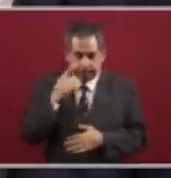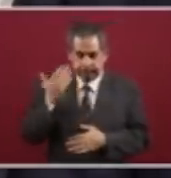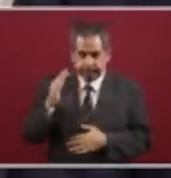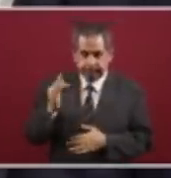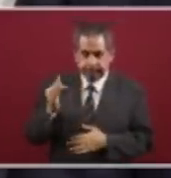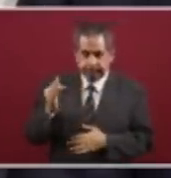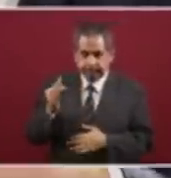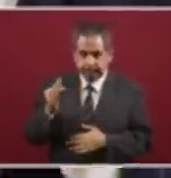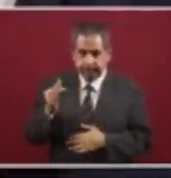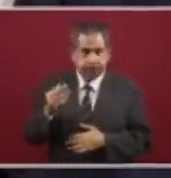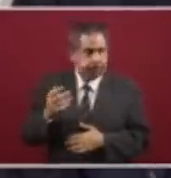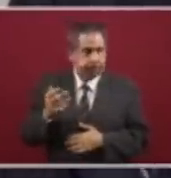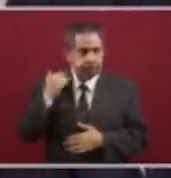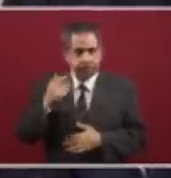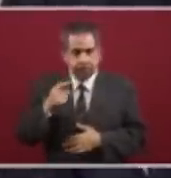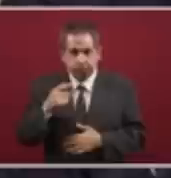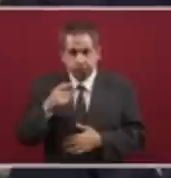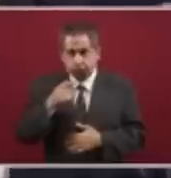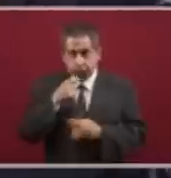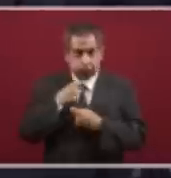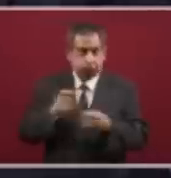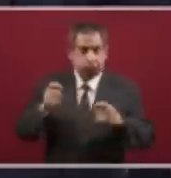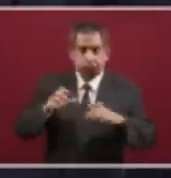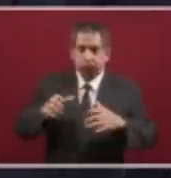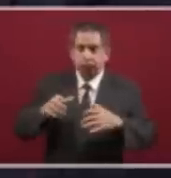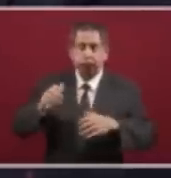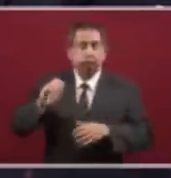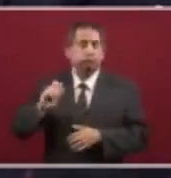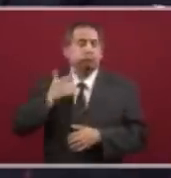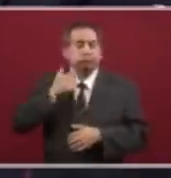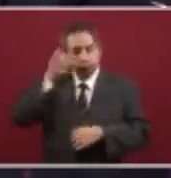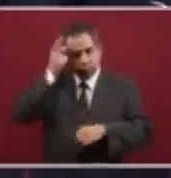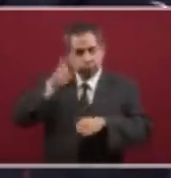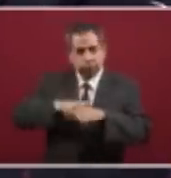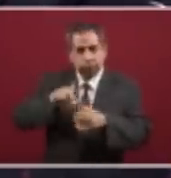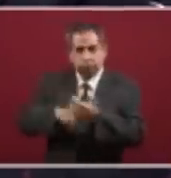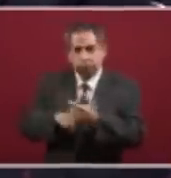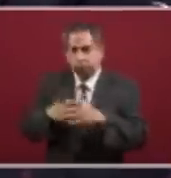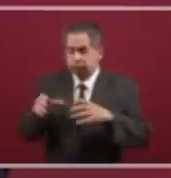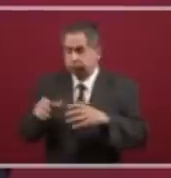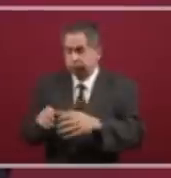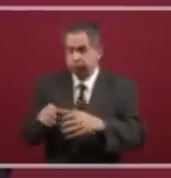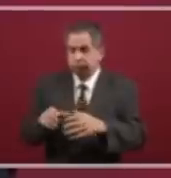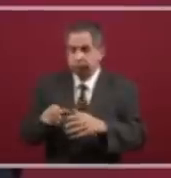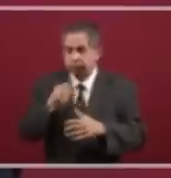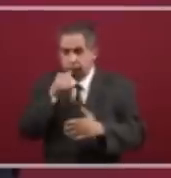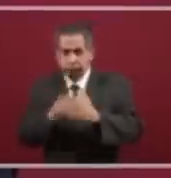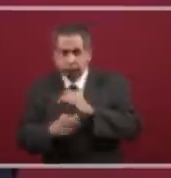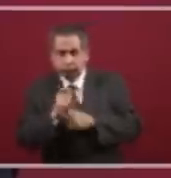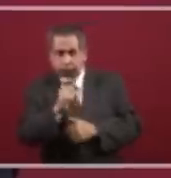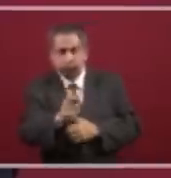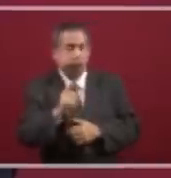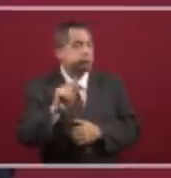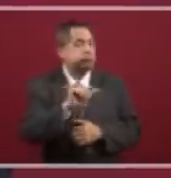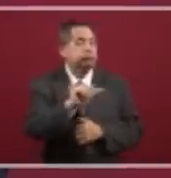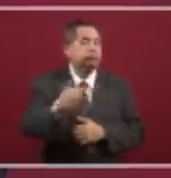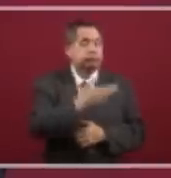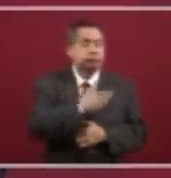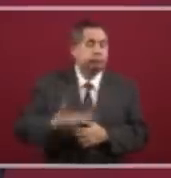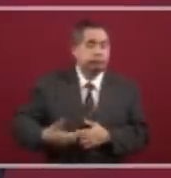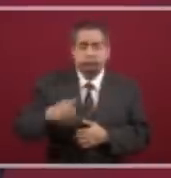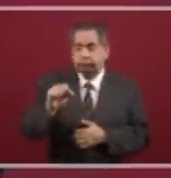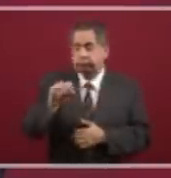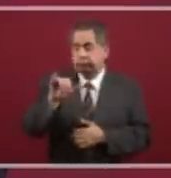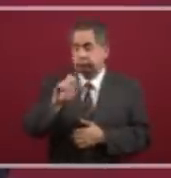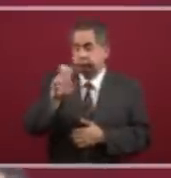hubo una misiva por parte del entonces director general al ministro zaldívar presidente de la suprema corte de